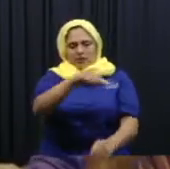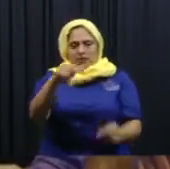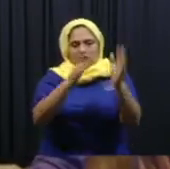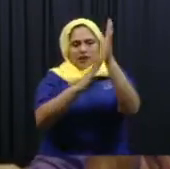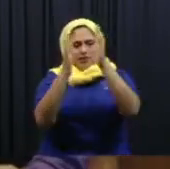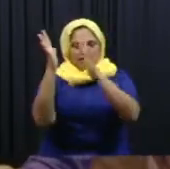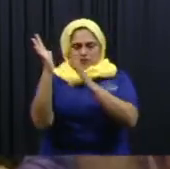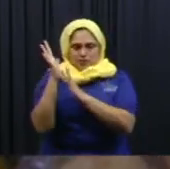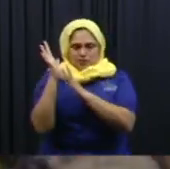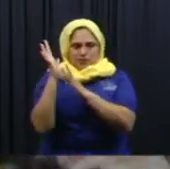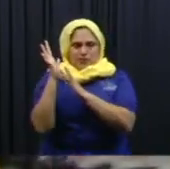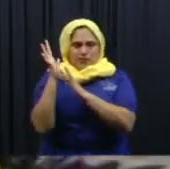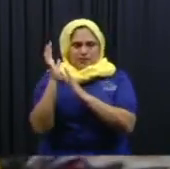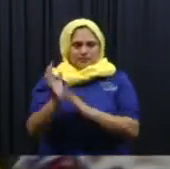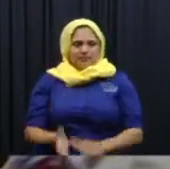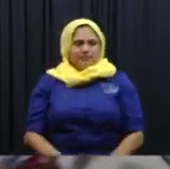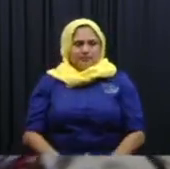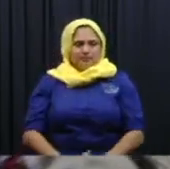Jesús